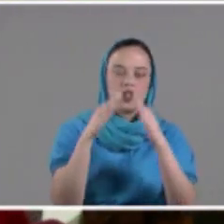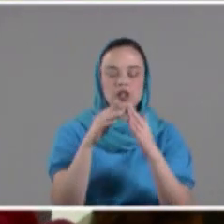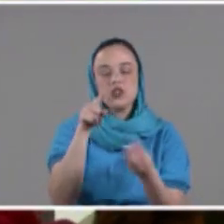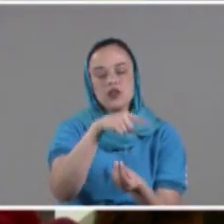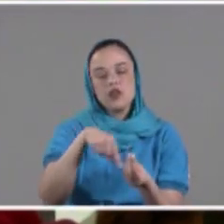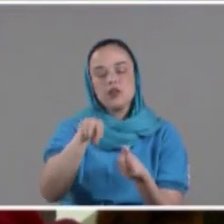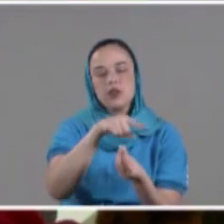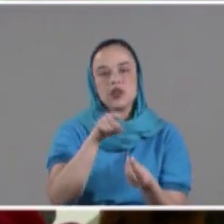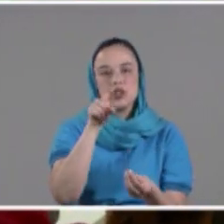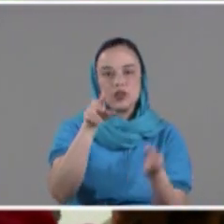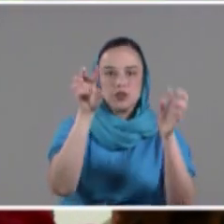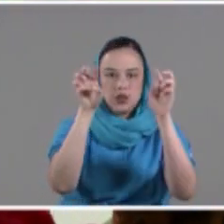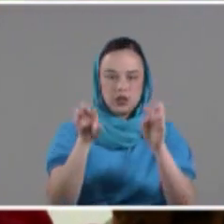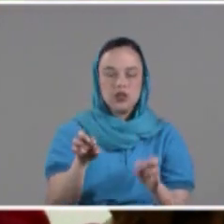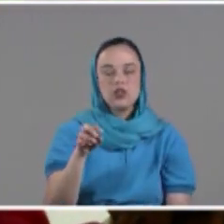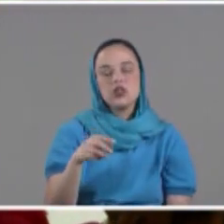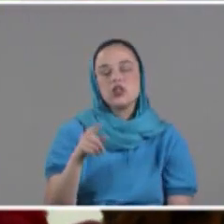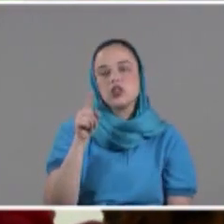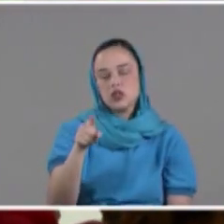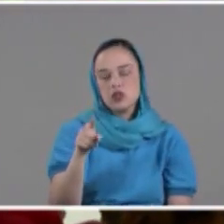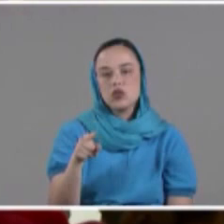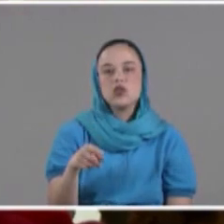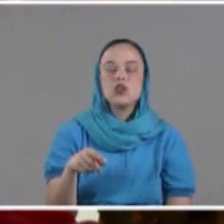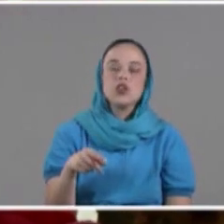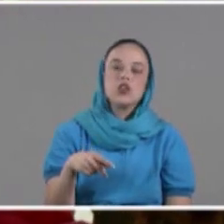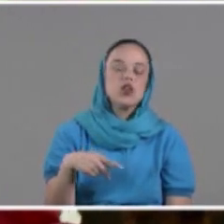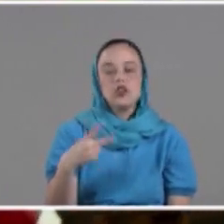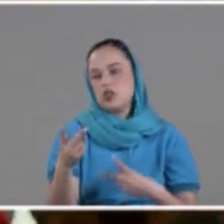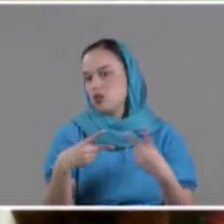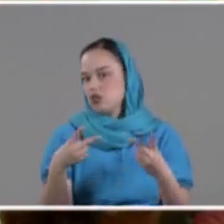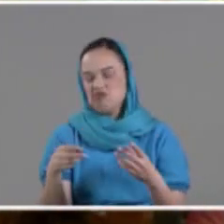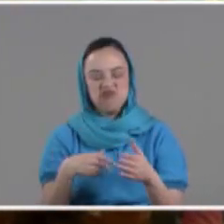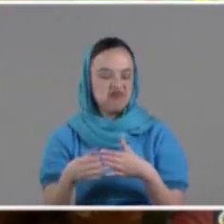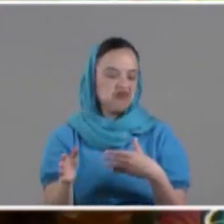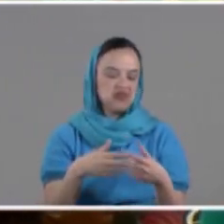familia de tu persona de tu negocio de lo que sea